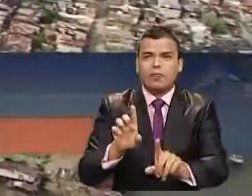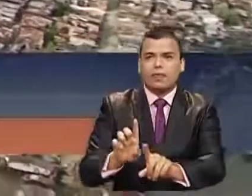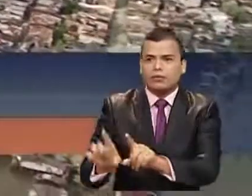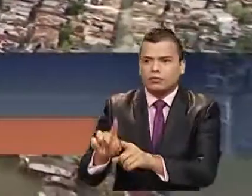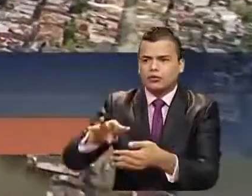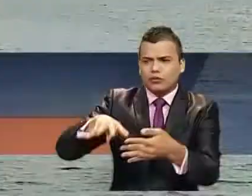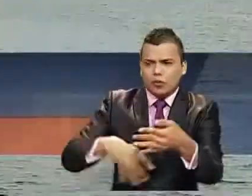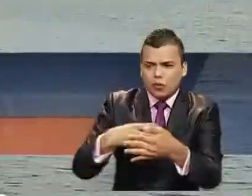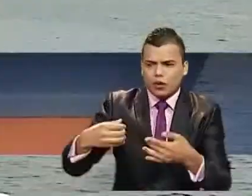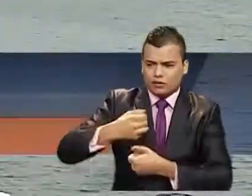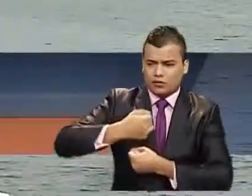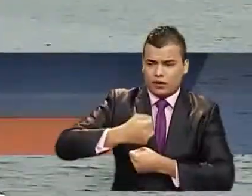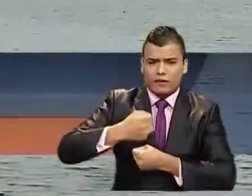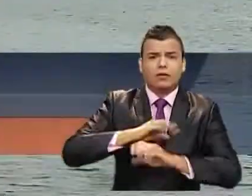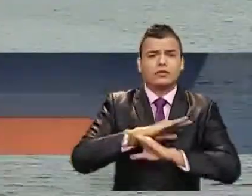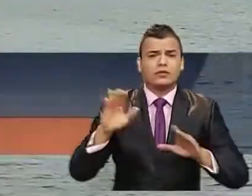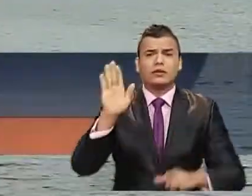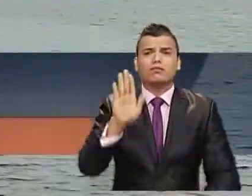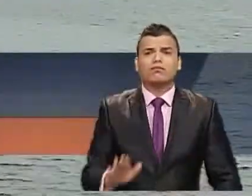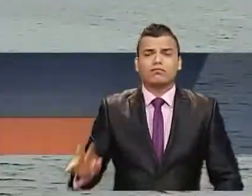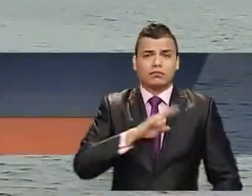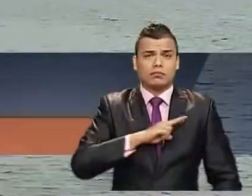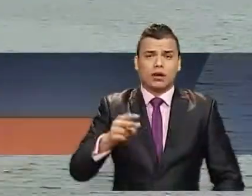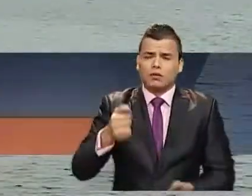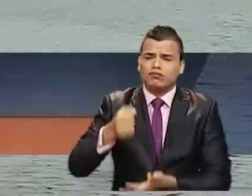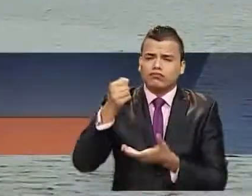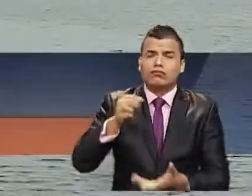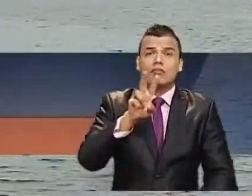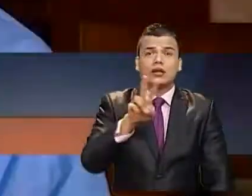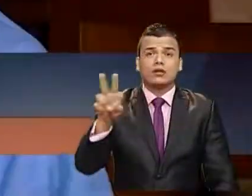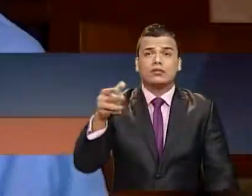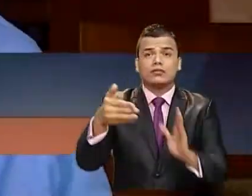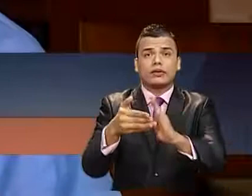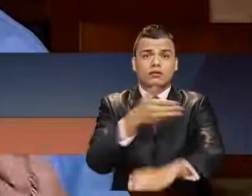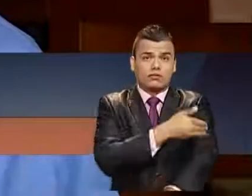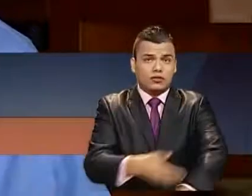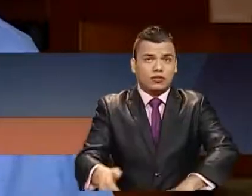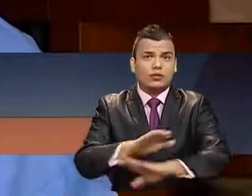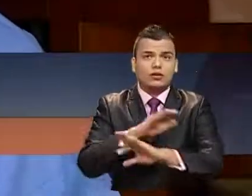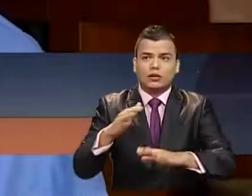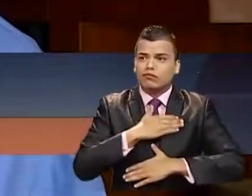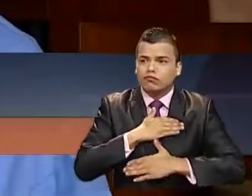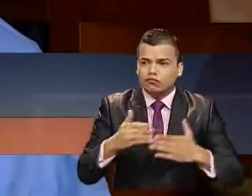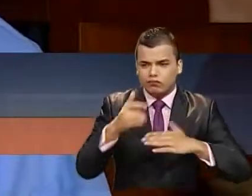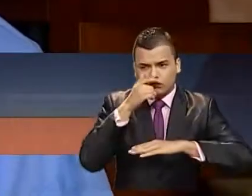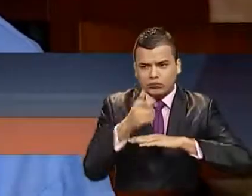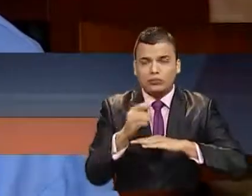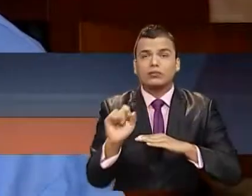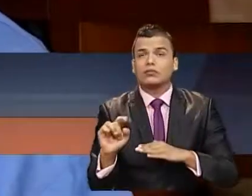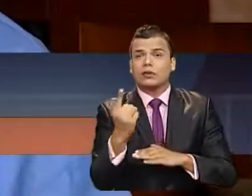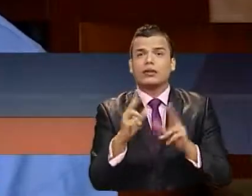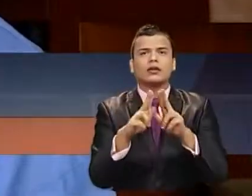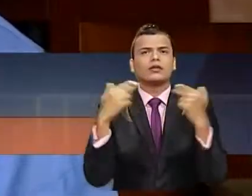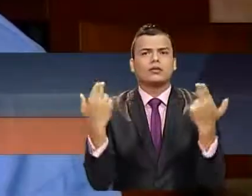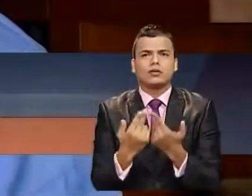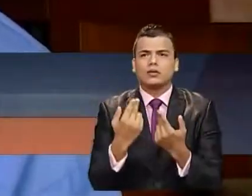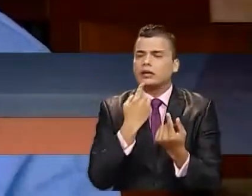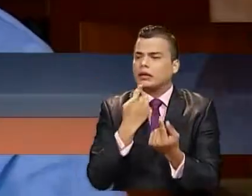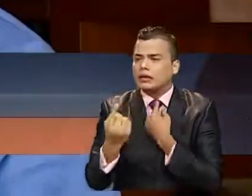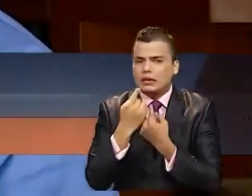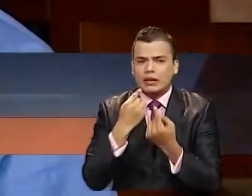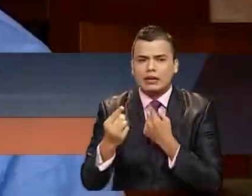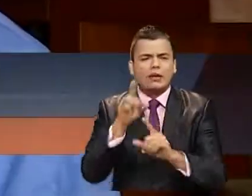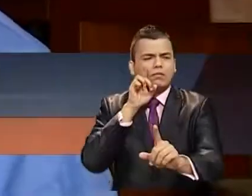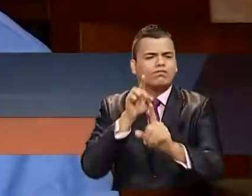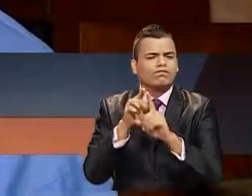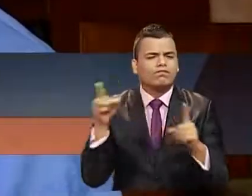el cronograma de trabajo incluso el departamento está dando 22 mil millones de pesos pero pues de todas maneras vamos a hacer esa primera reunión para lograr que ese